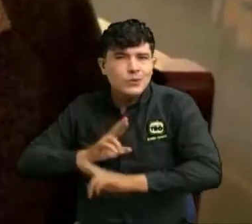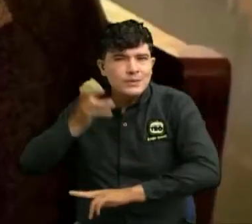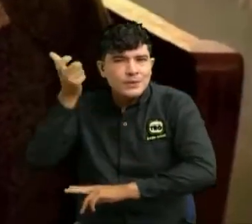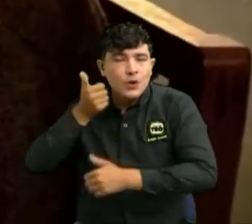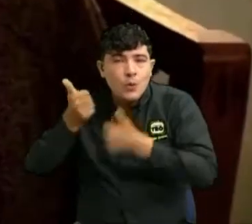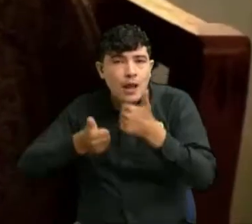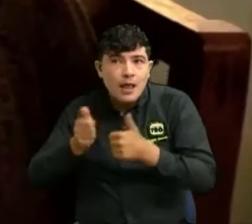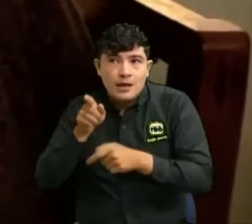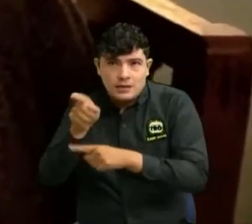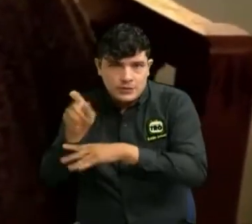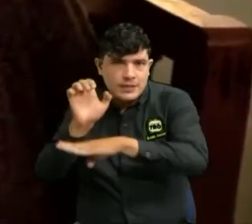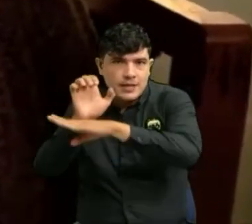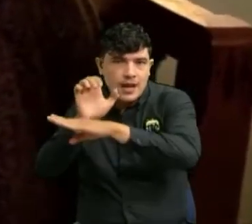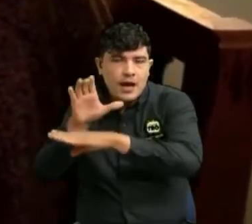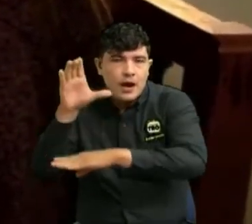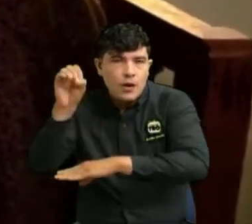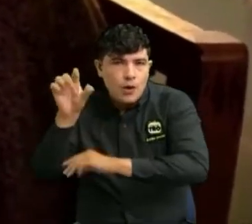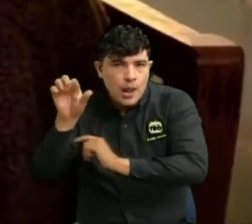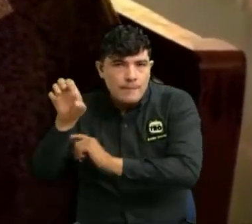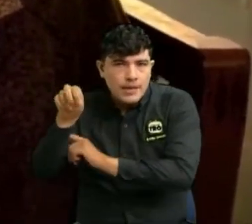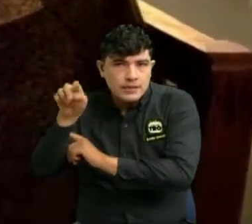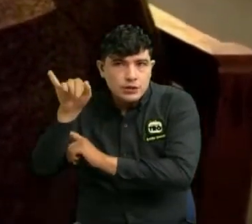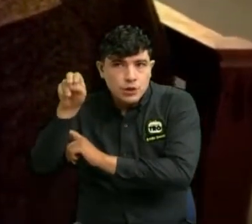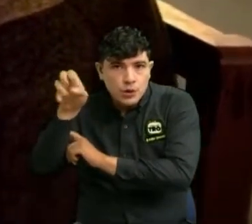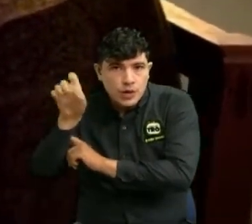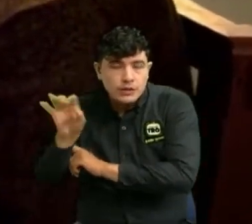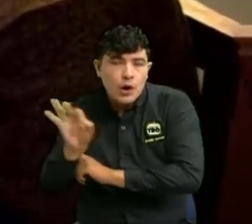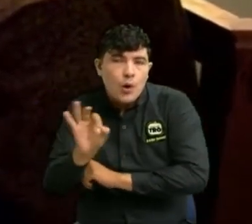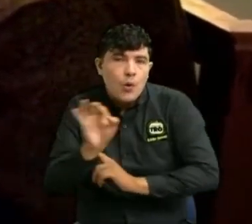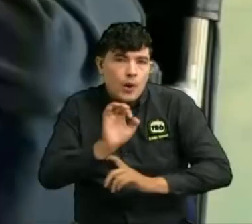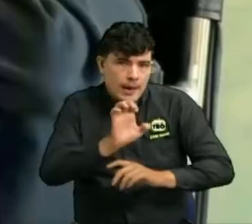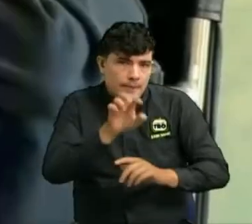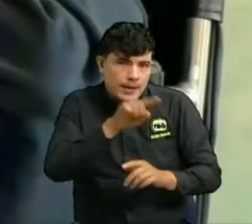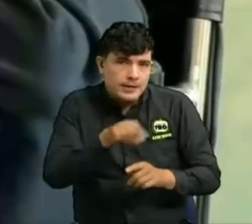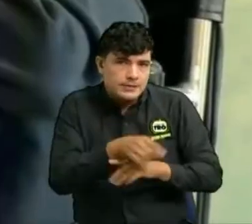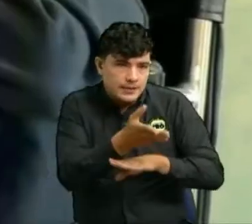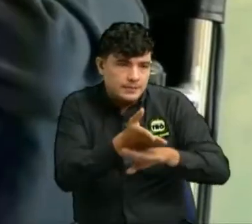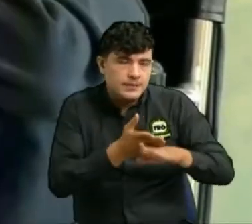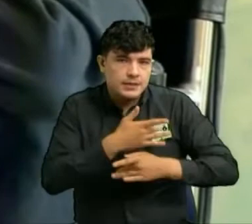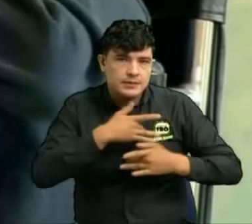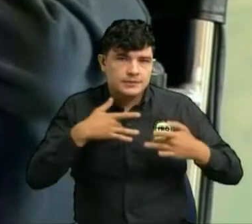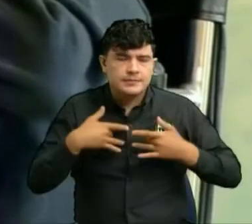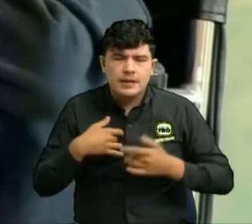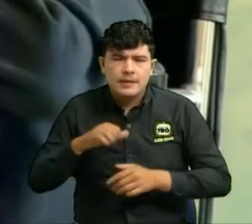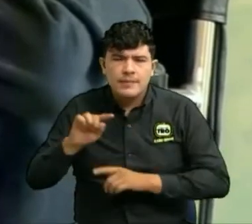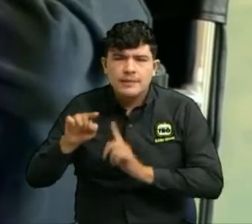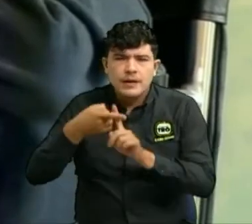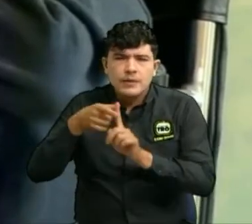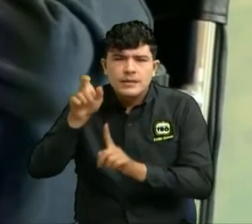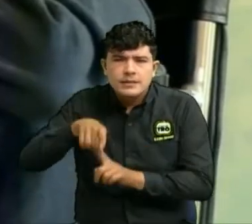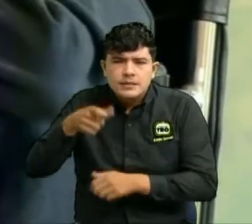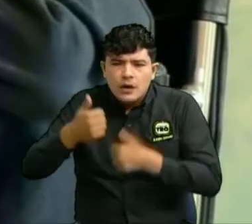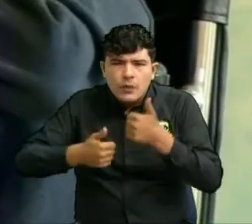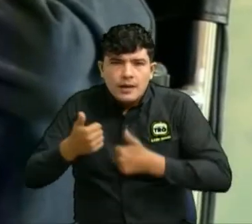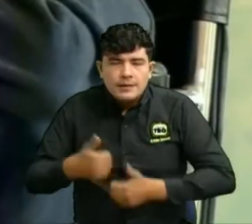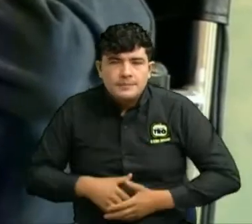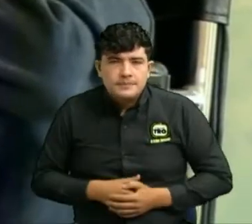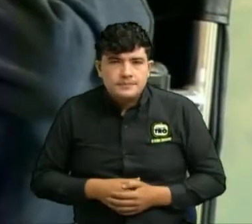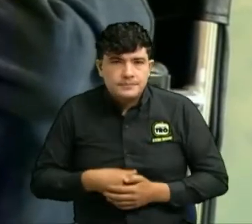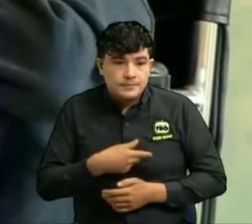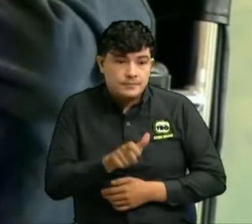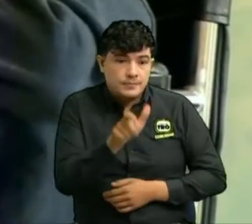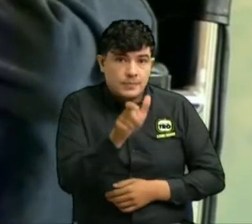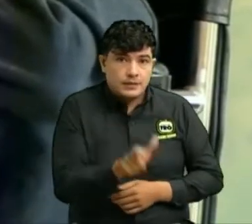o a Colpensiones. ¿Qué requiere la persona para poder solicitar la calificación en primera oportunidad? Requiere que el